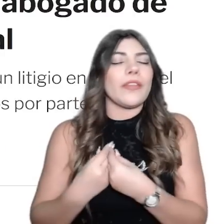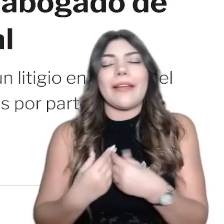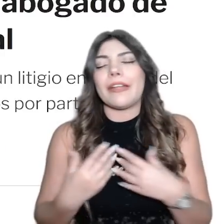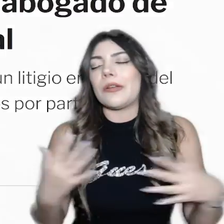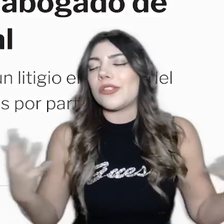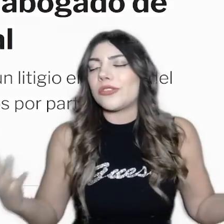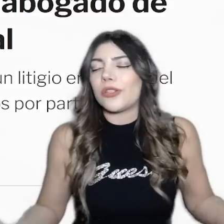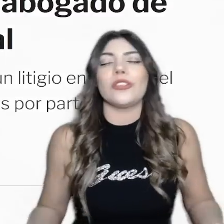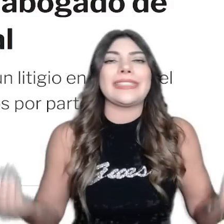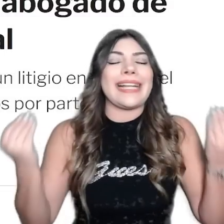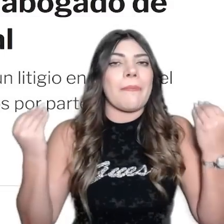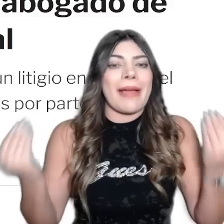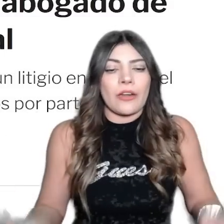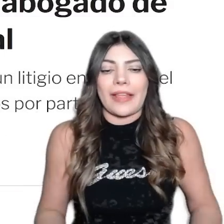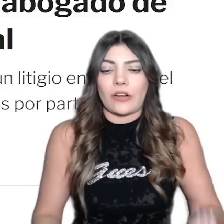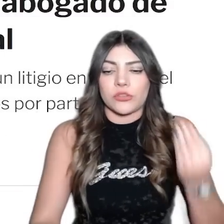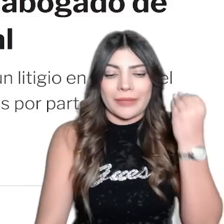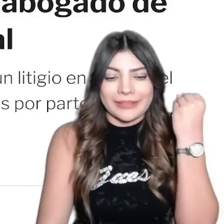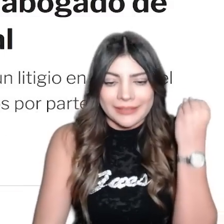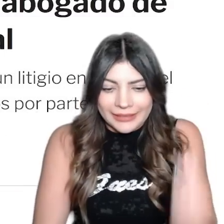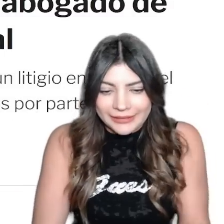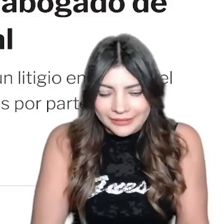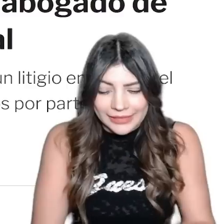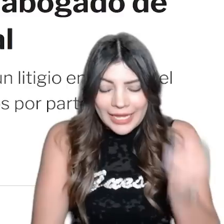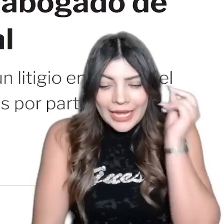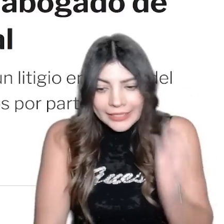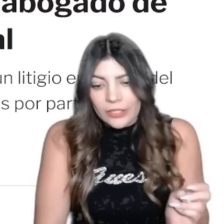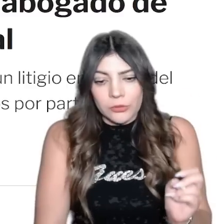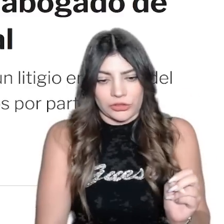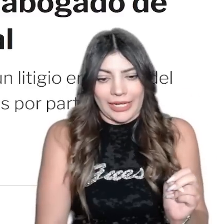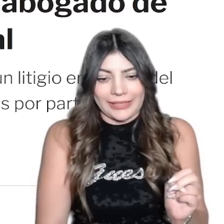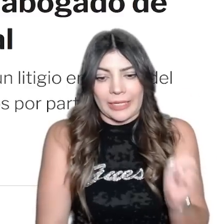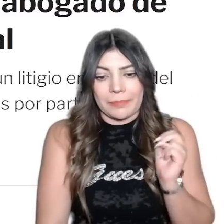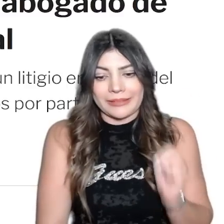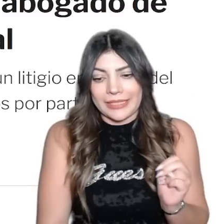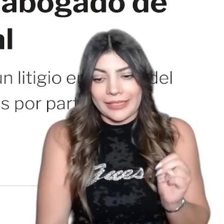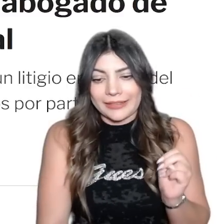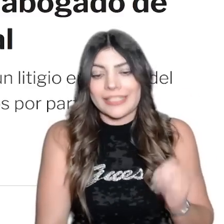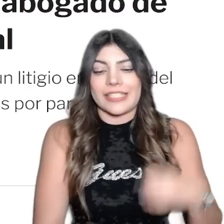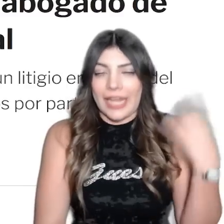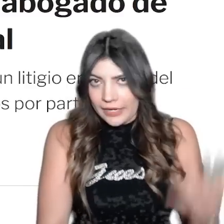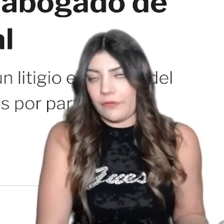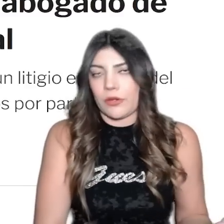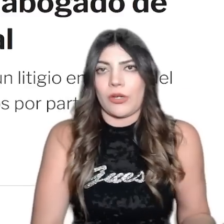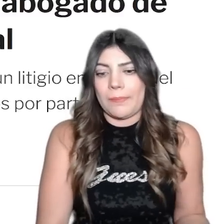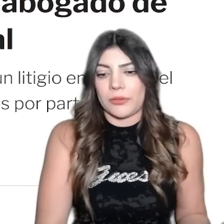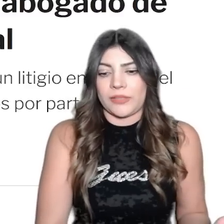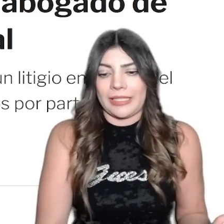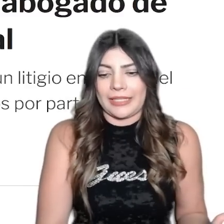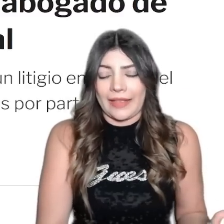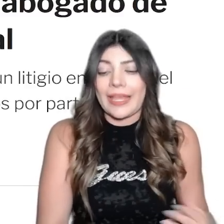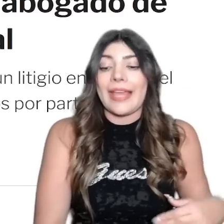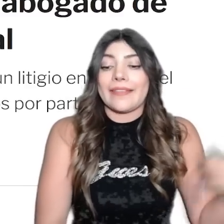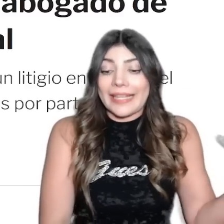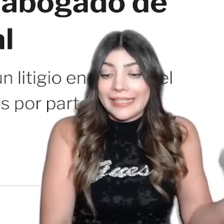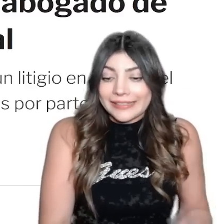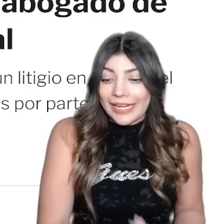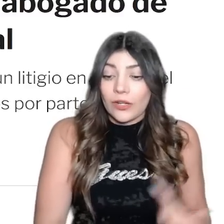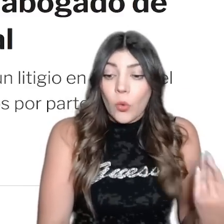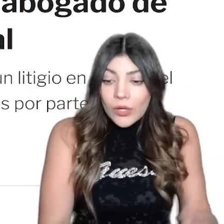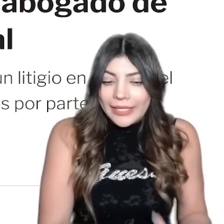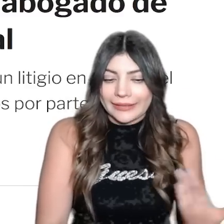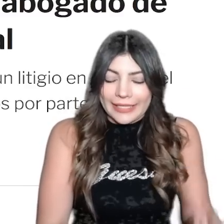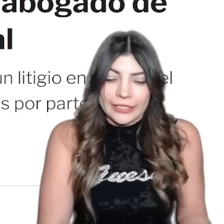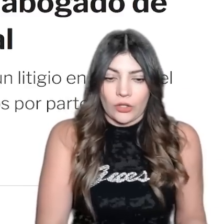No podría haberlo hecho solo sin la mano de los presidentes. Quiero mostrarles que el presidente ya informó la posibilidad de